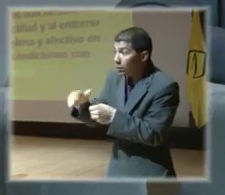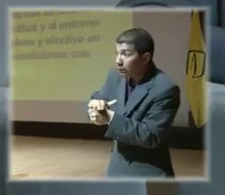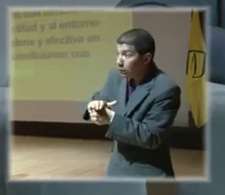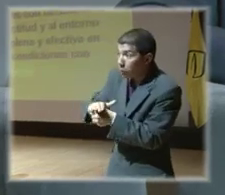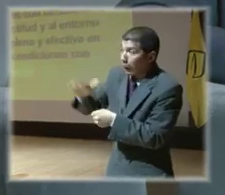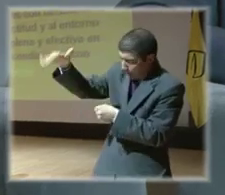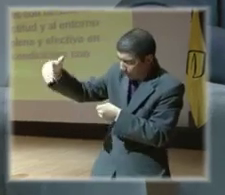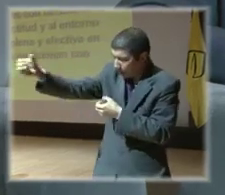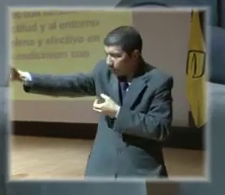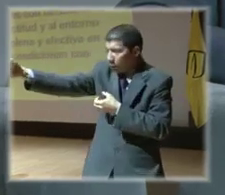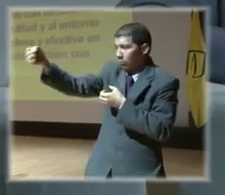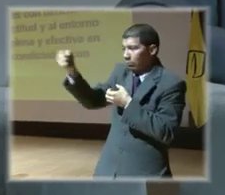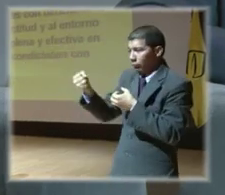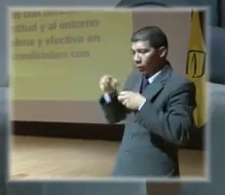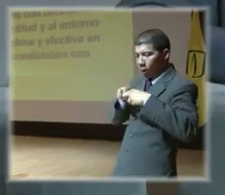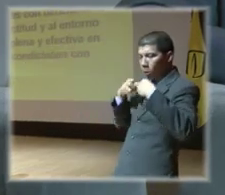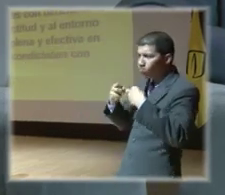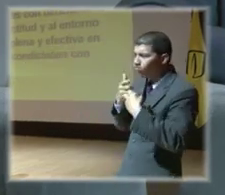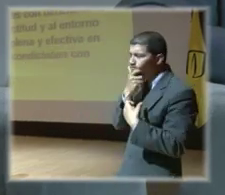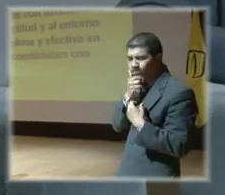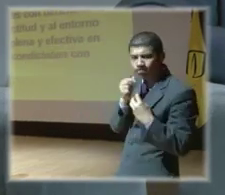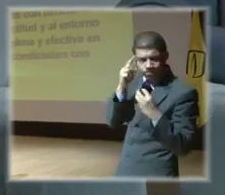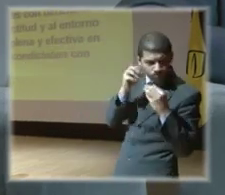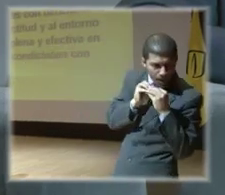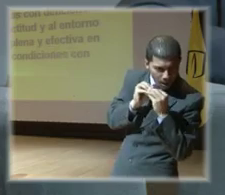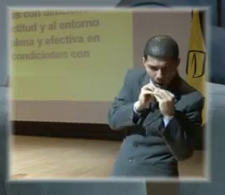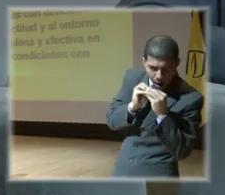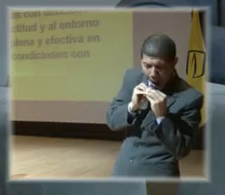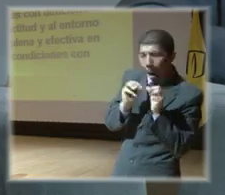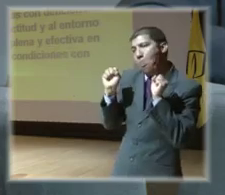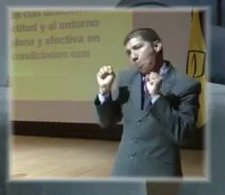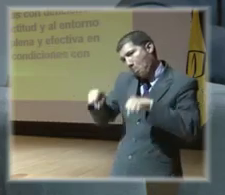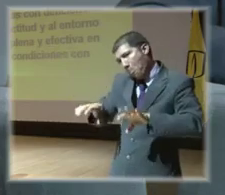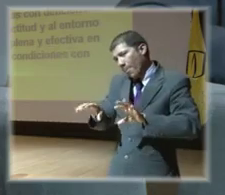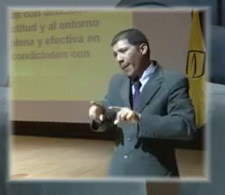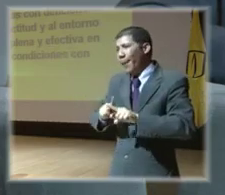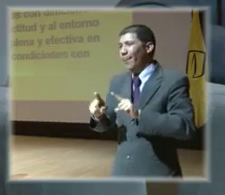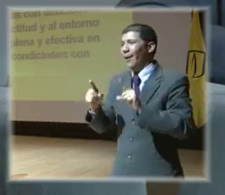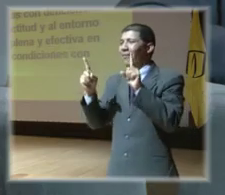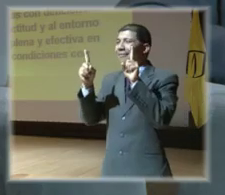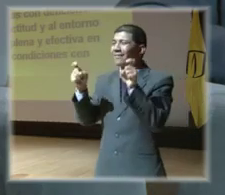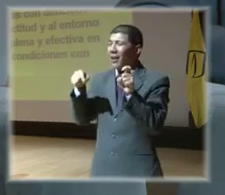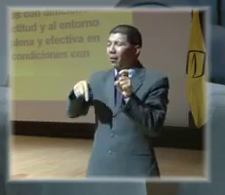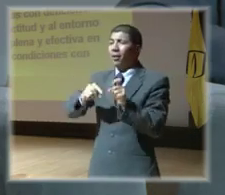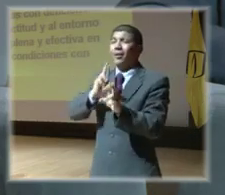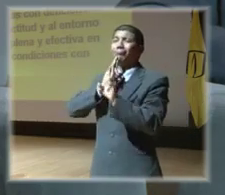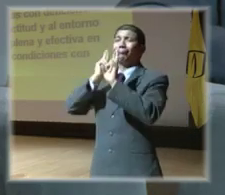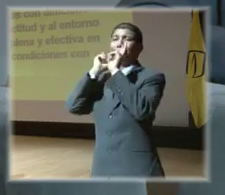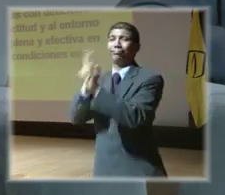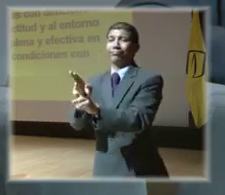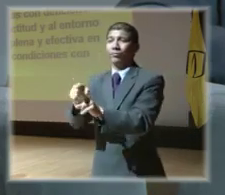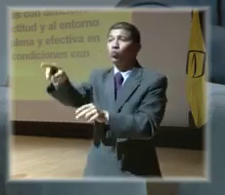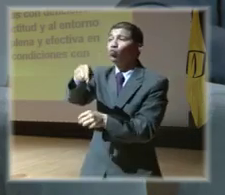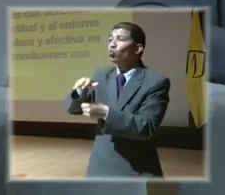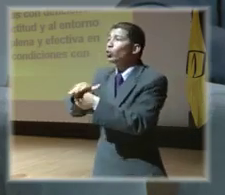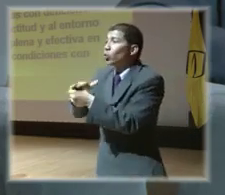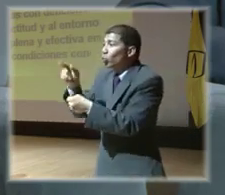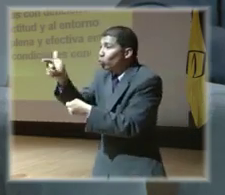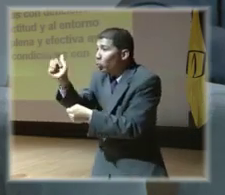Yo sé que hay algunas preguntas que se refieren a un caso específico. Sepan que aquí no van a resolver